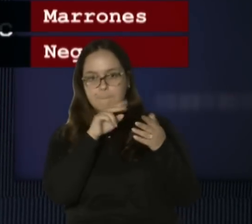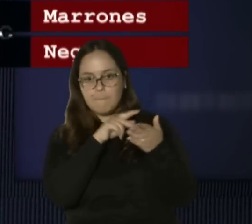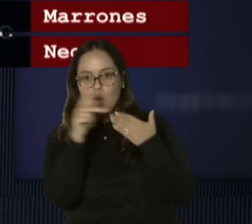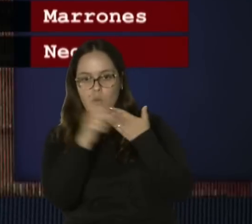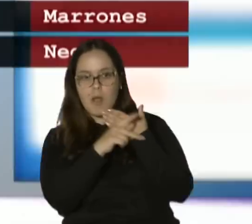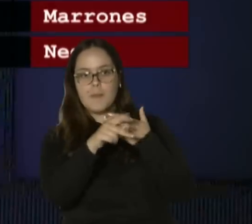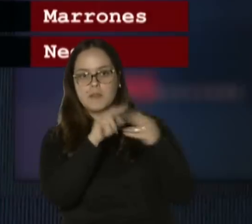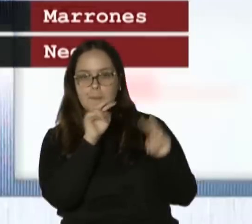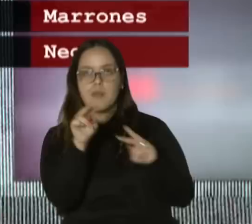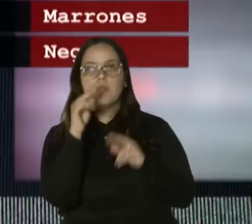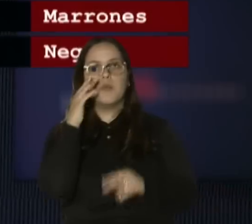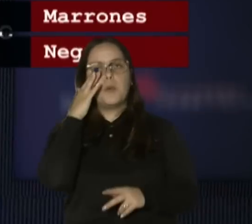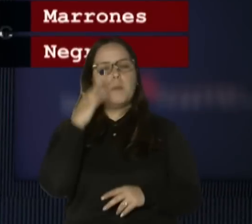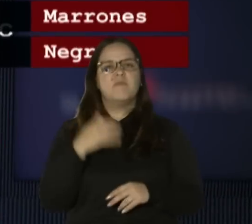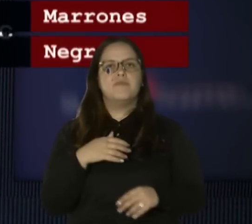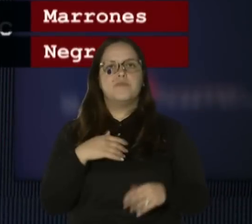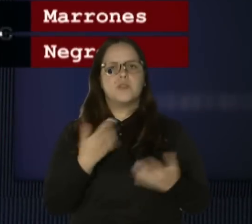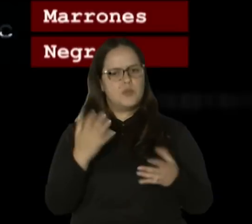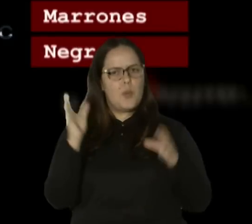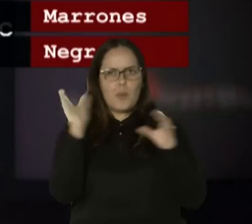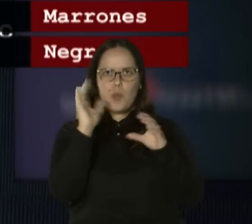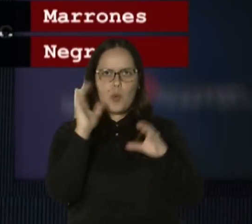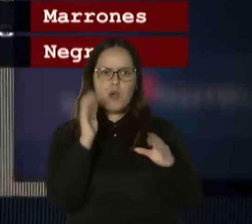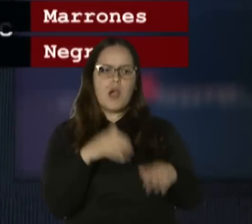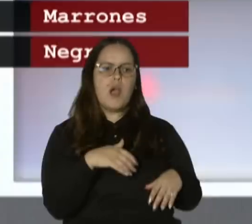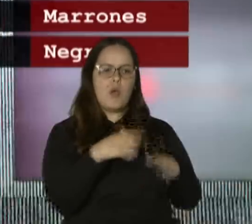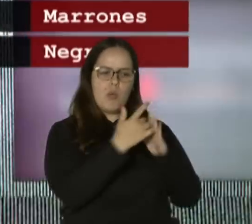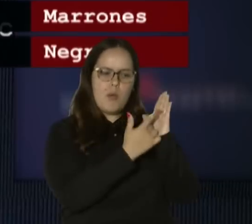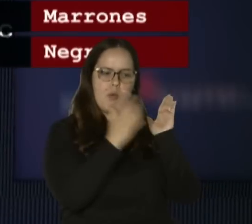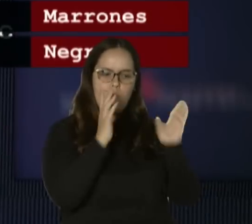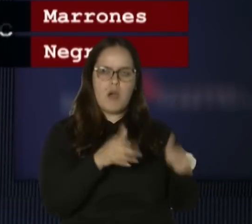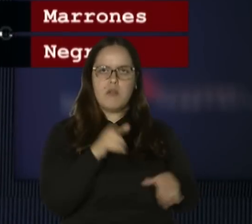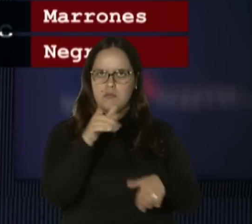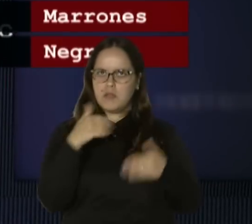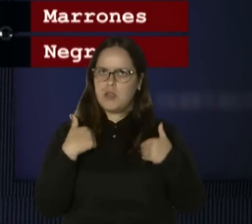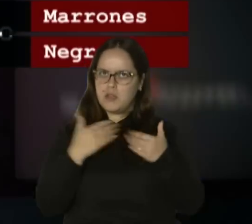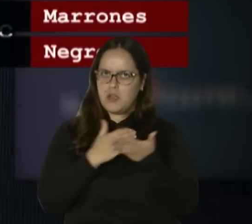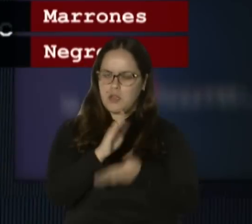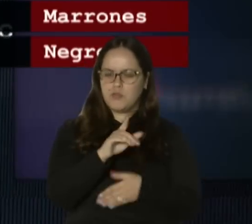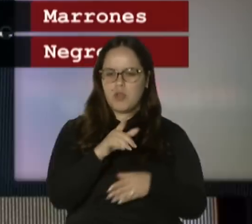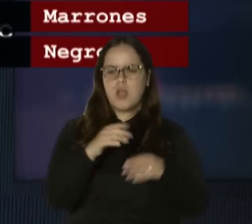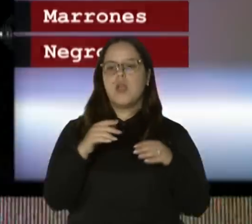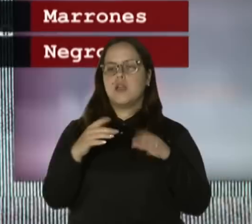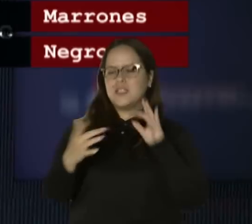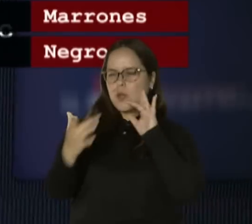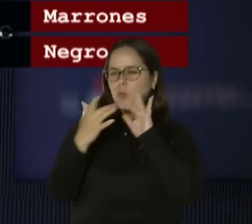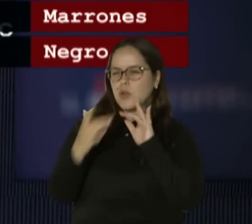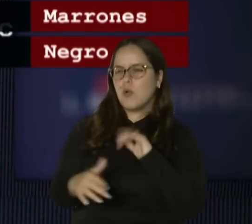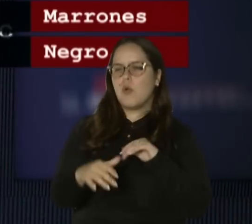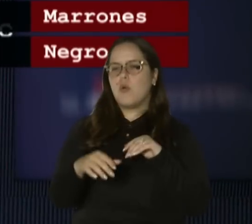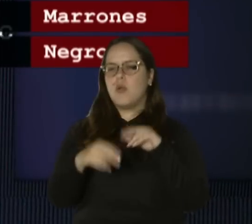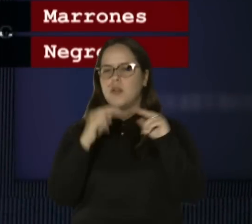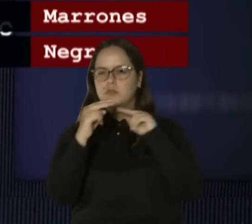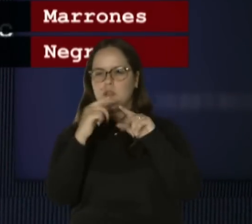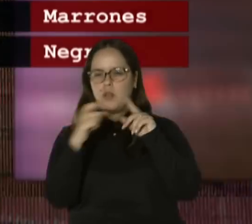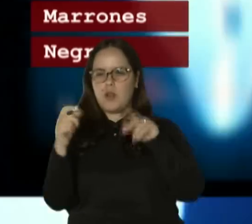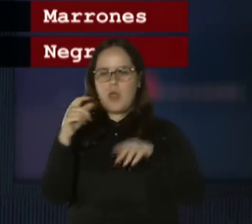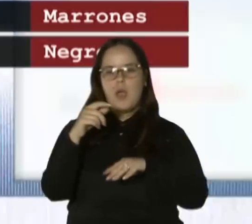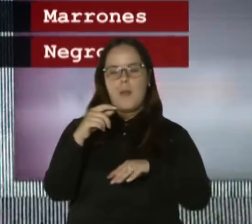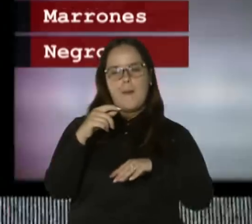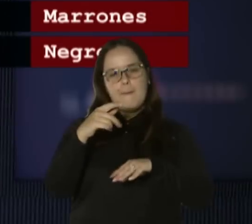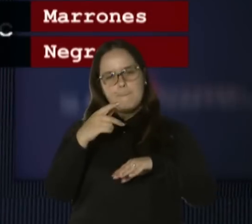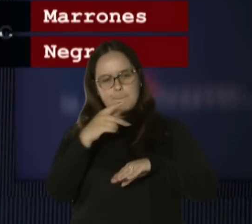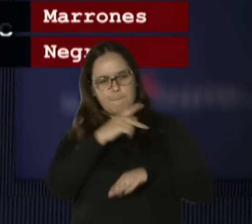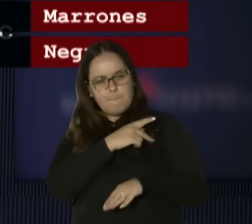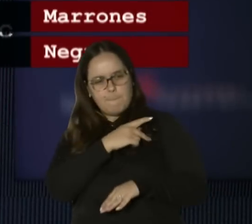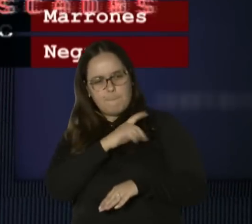Busca un abogado, tienes derecho al mismo. Y que se comunique con la División de Arrestos Especiales y de Extradiciones del Negociado de la Policía de Puerto Rico.